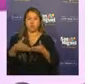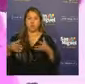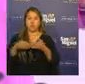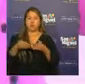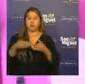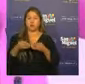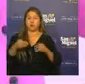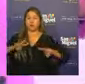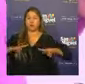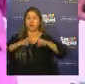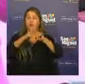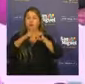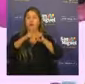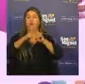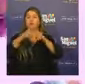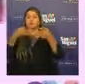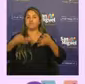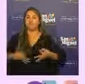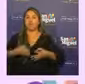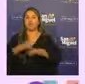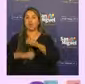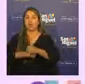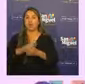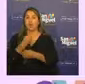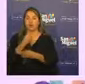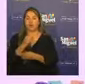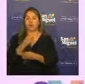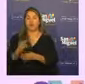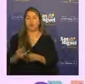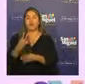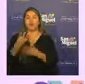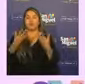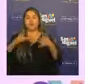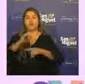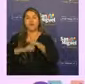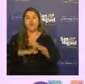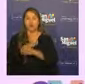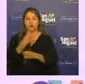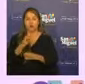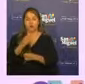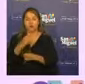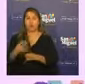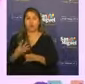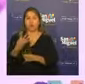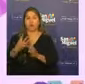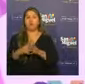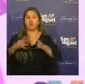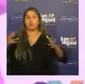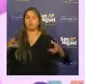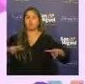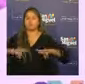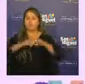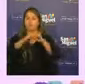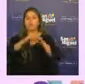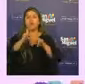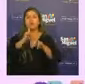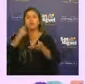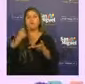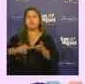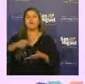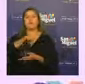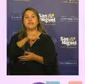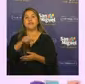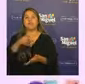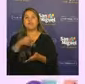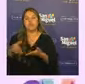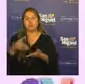obras ejecutadas el año 2023. Ya se viene el año 2024 muchas, muchas más obras. Tenemos 1.600